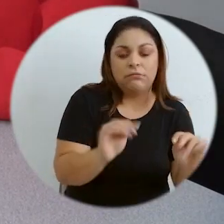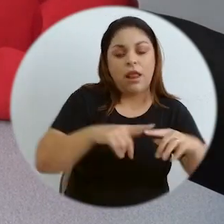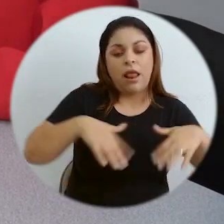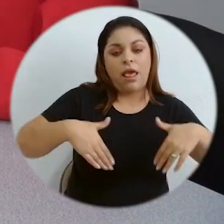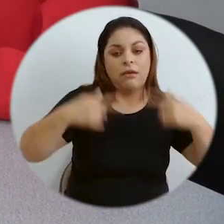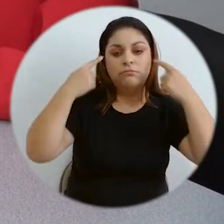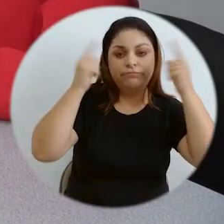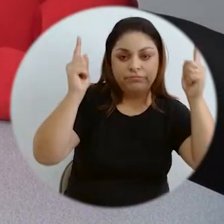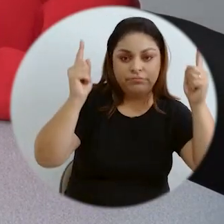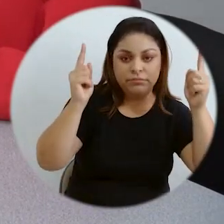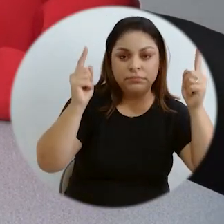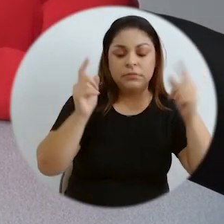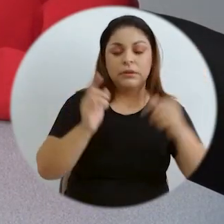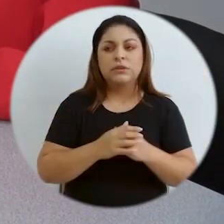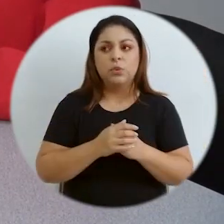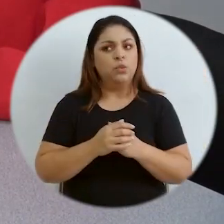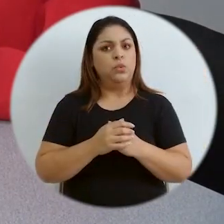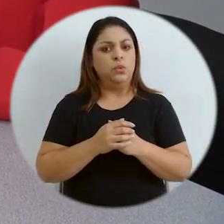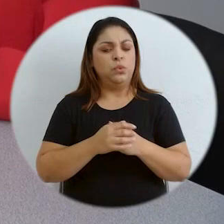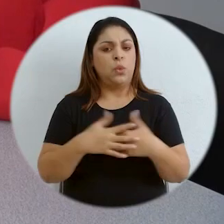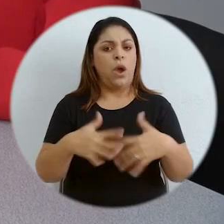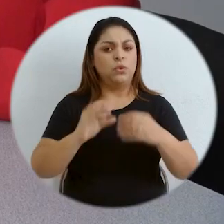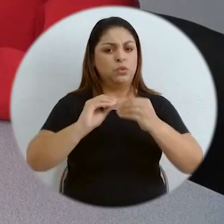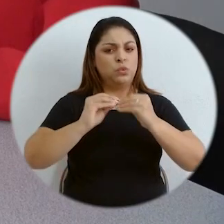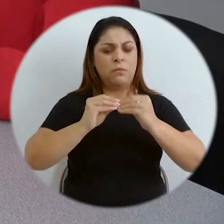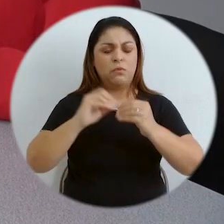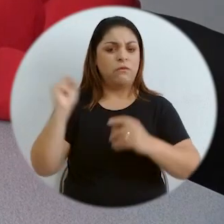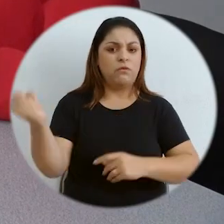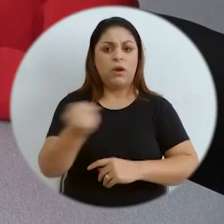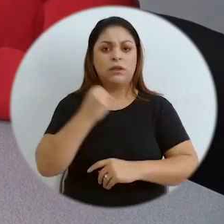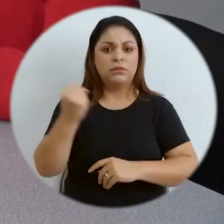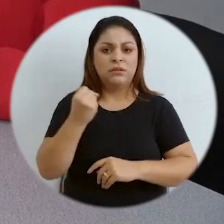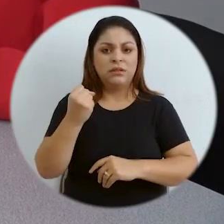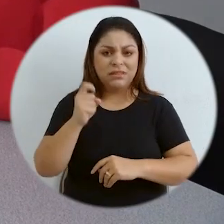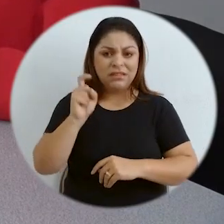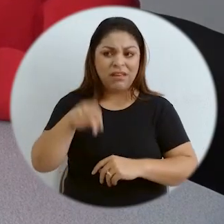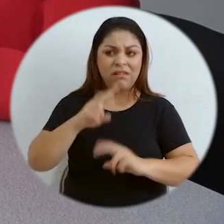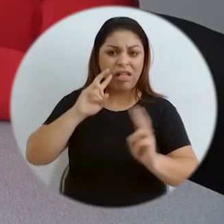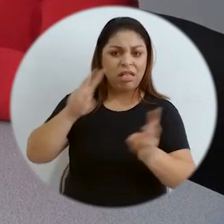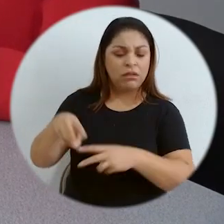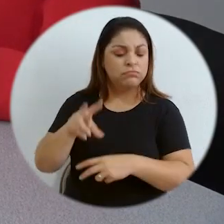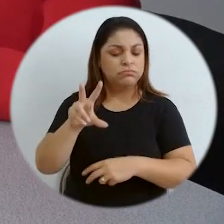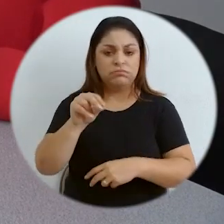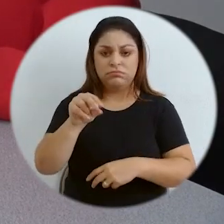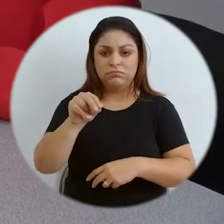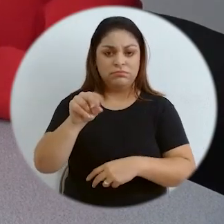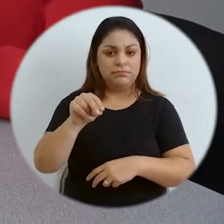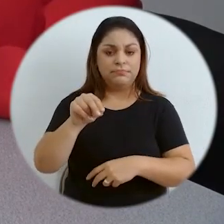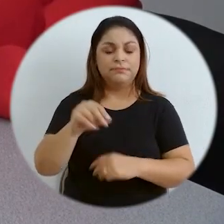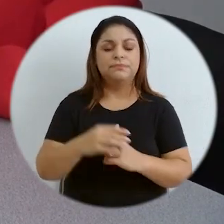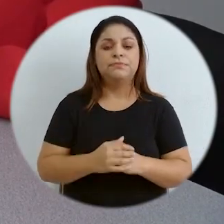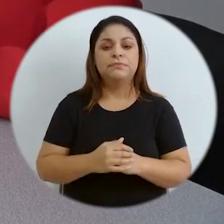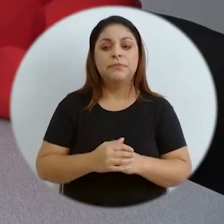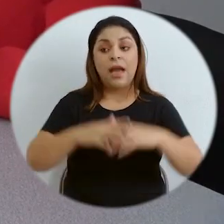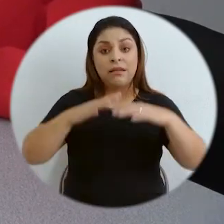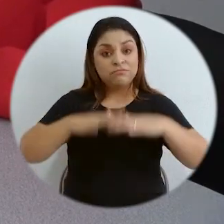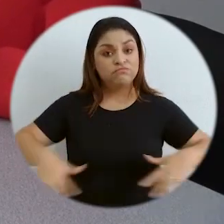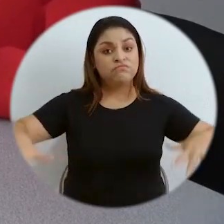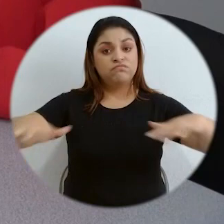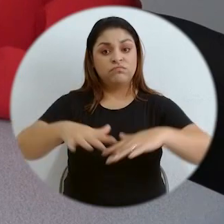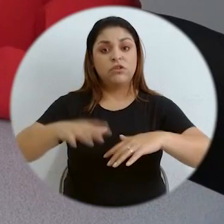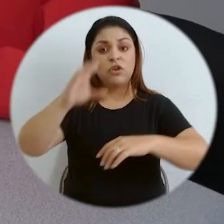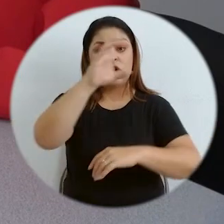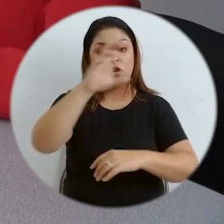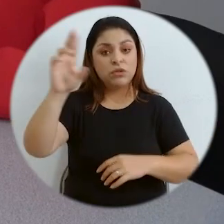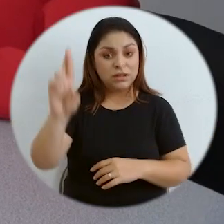Entonces son datos un poco alarmantes, ¿verdad?, que no se deben desestimar. Y a nivel nacional,